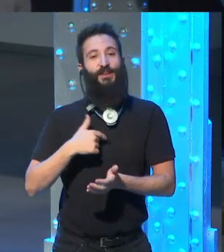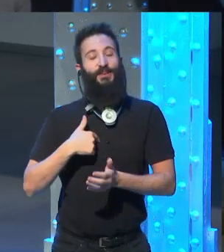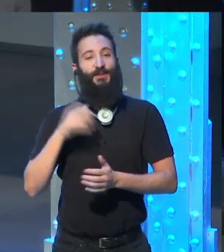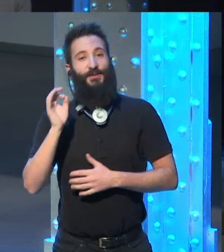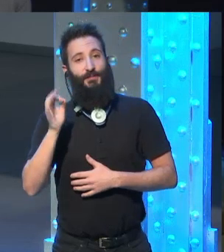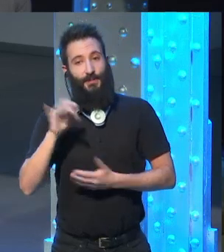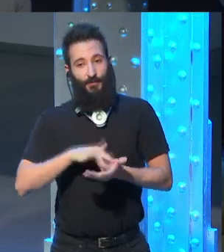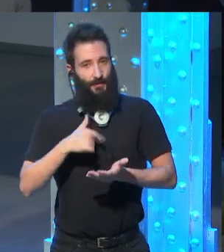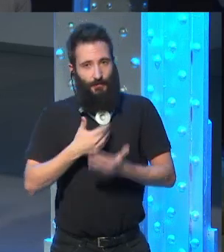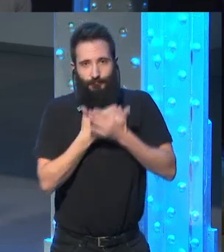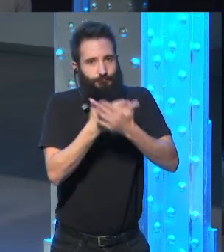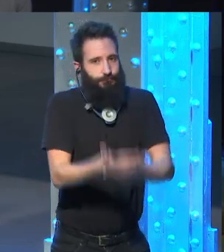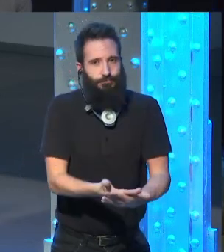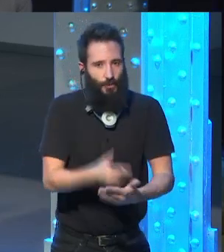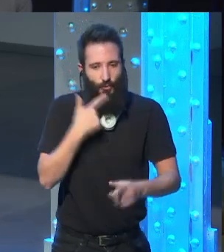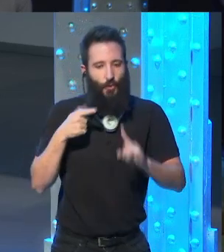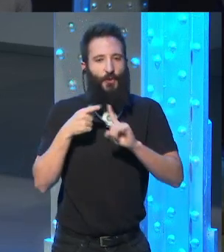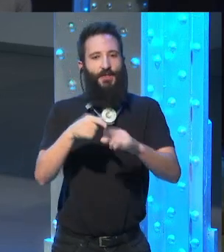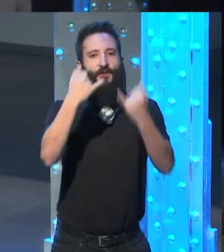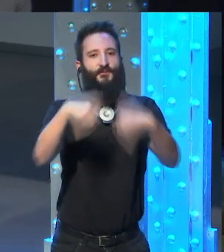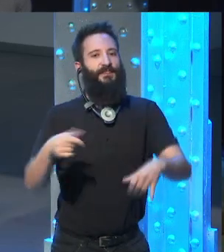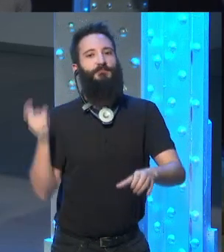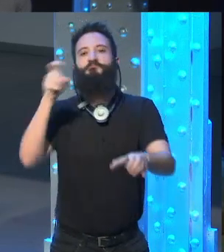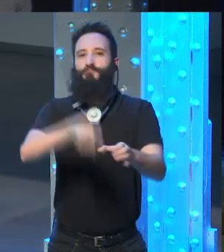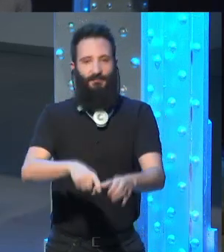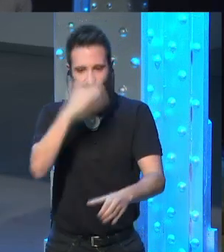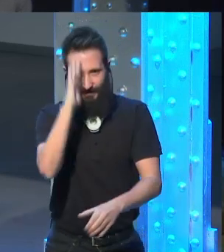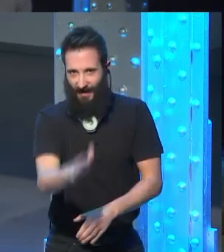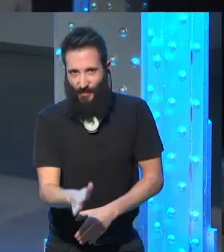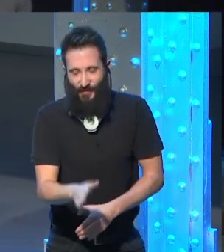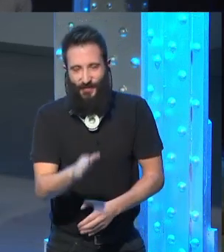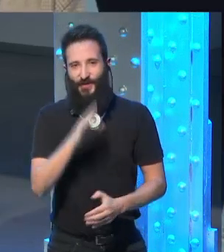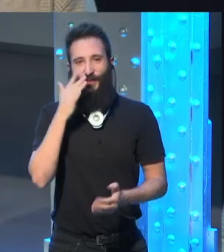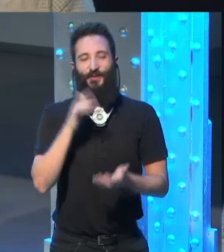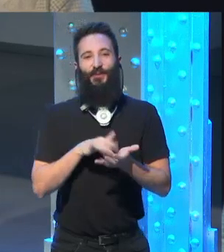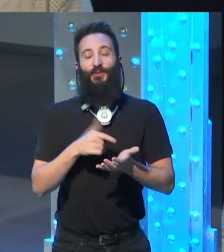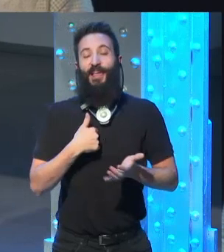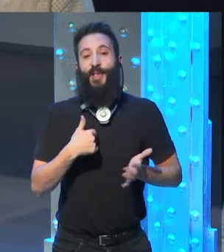supuesto, voluntario otra vez para el próximo evento, for sure. Pero